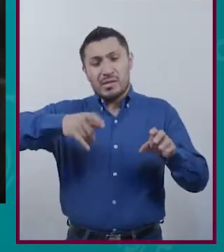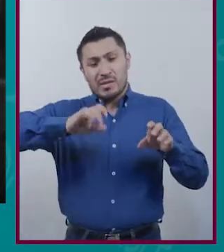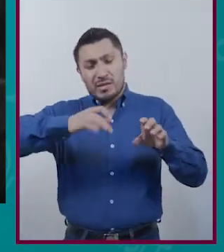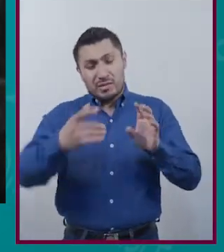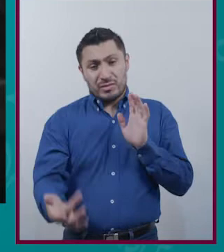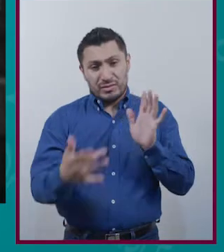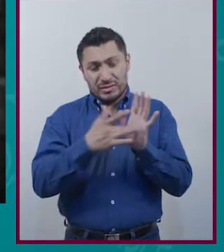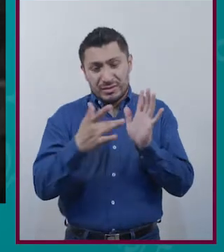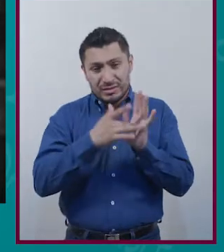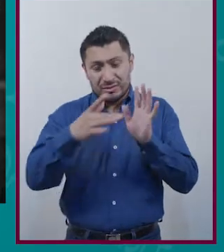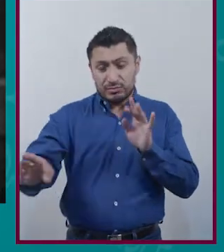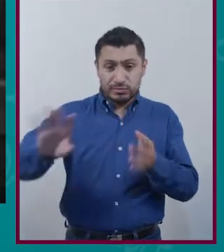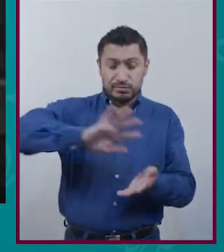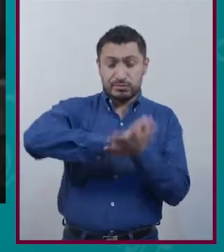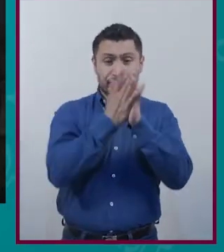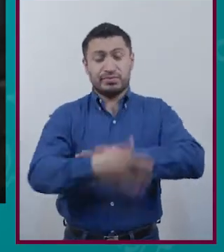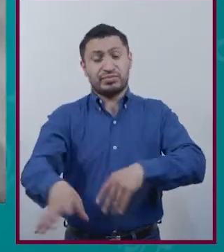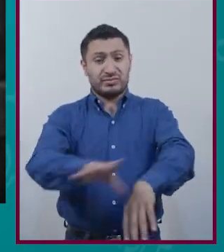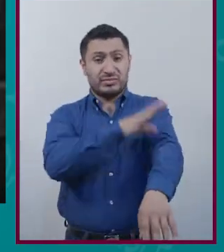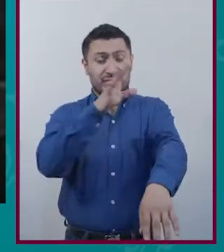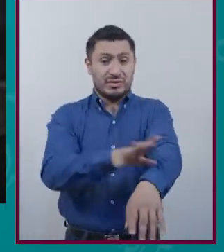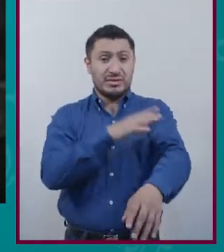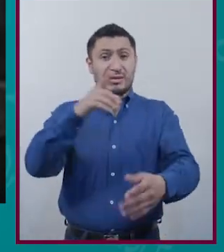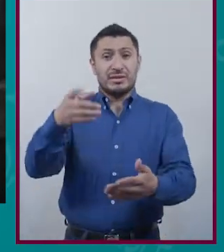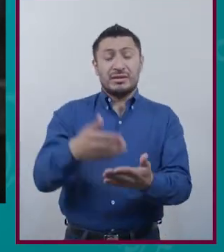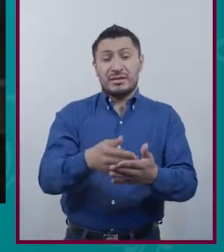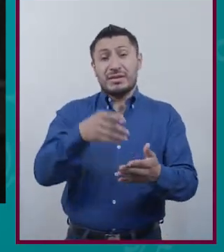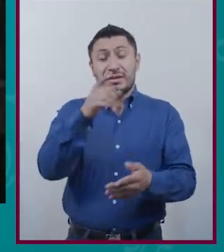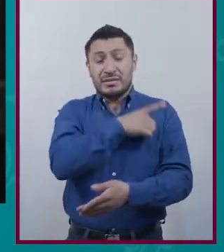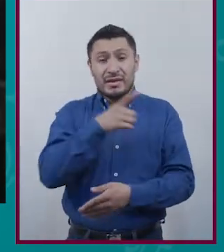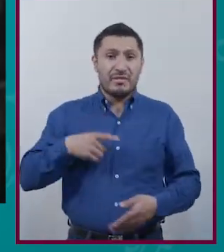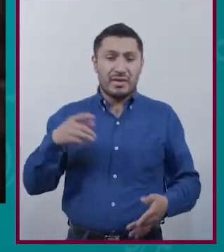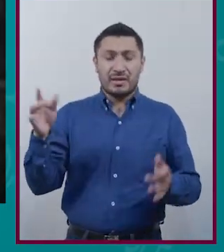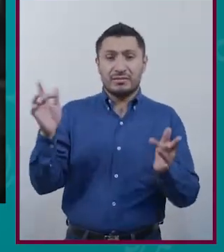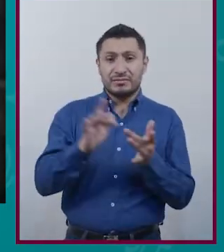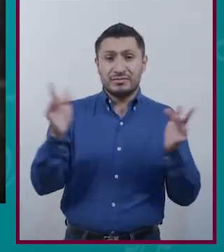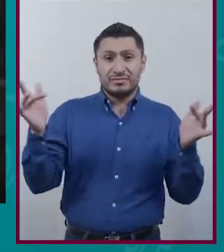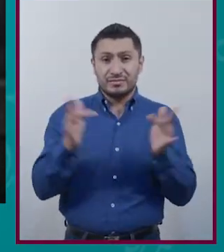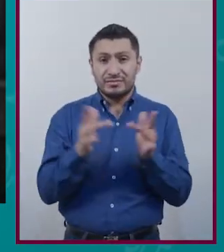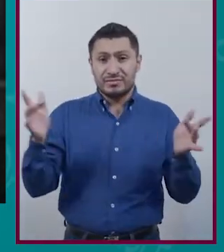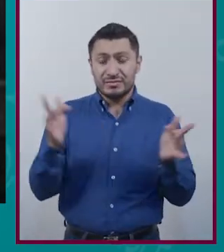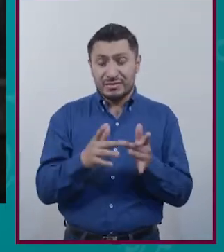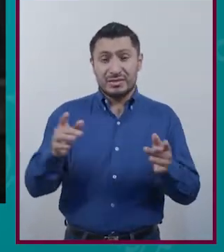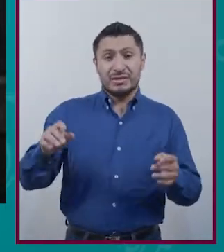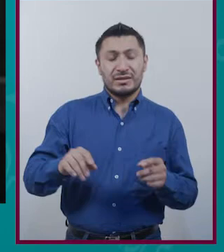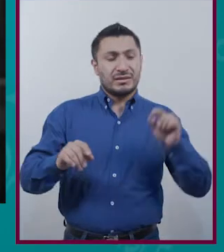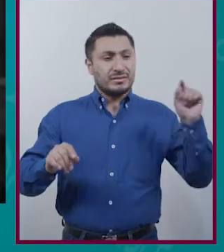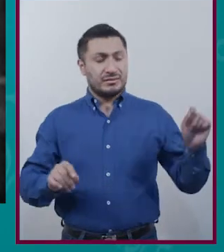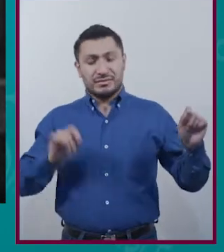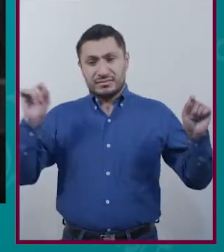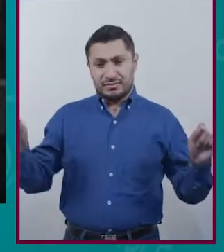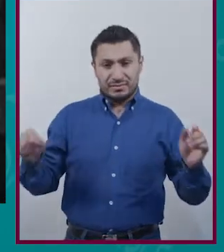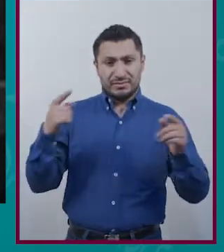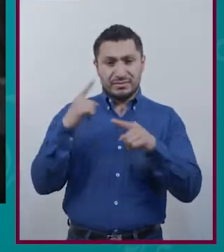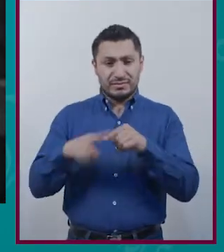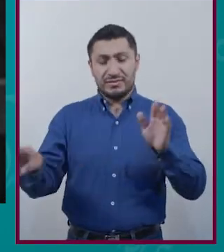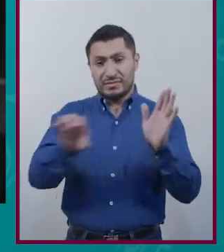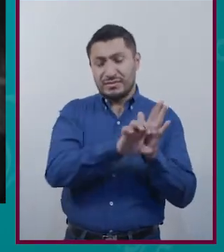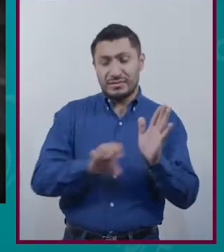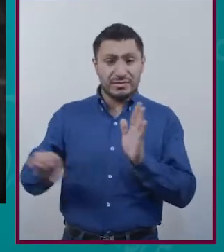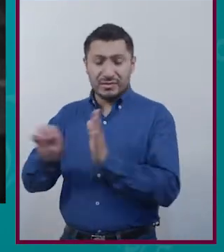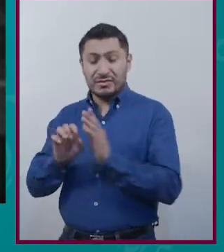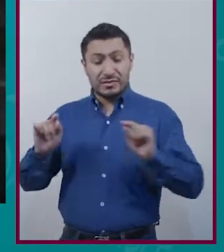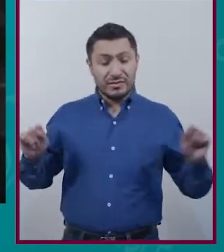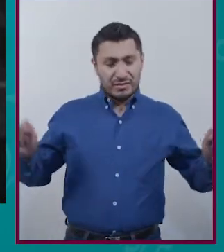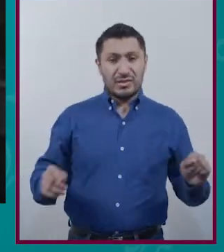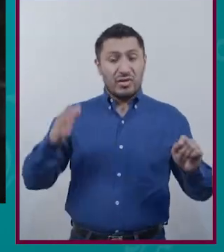en corriente continua lo que debió haber sido corriente alterna. Al otro extremo del hilo, en una habitación distinta, el futuro